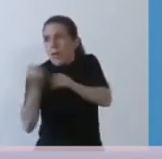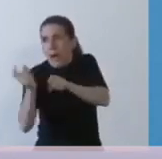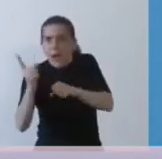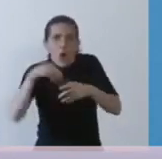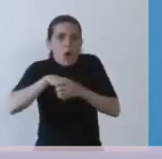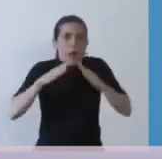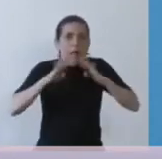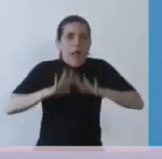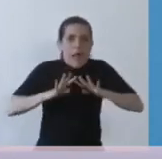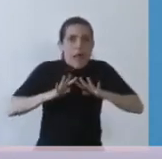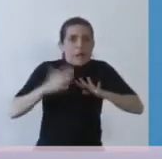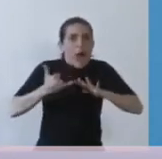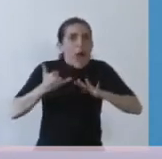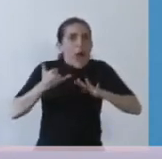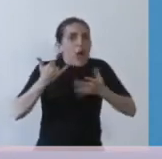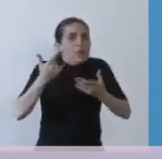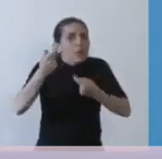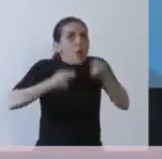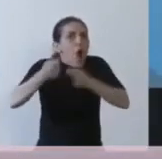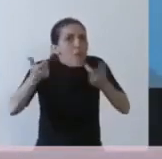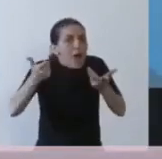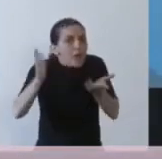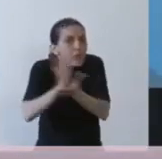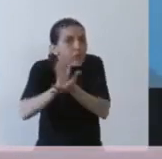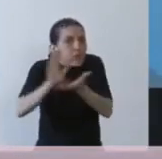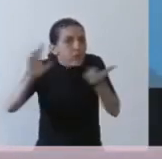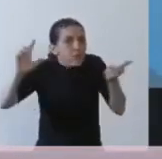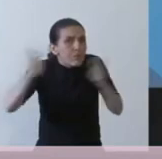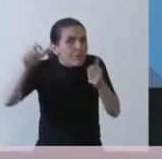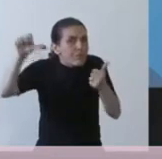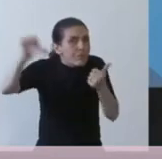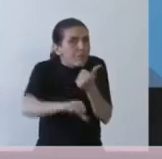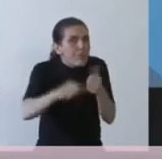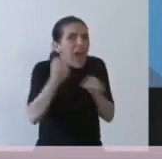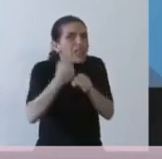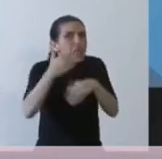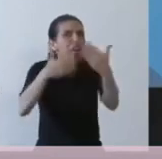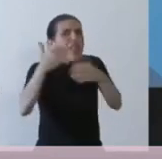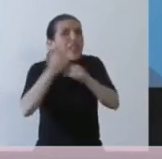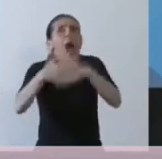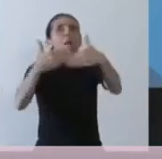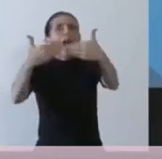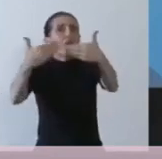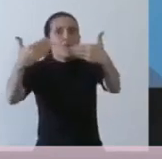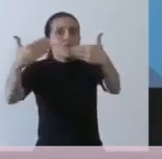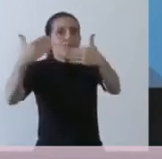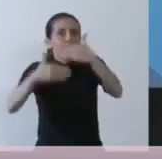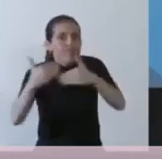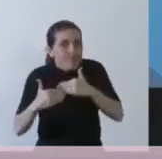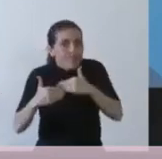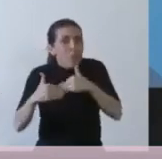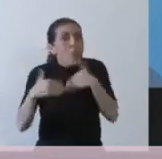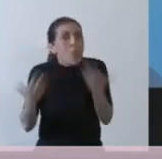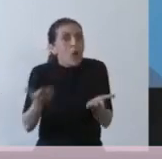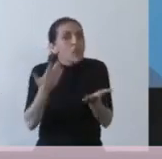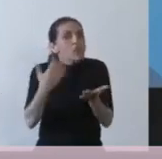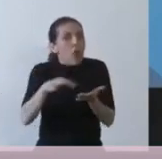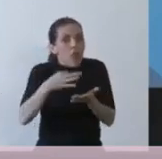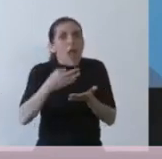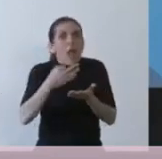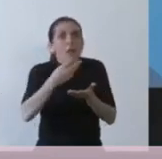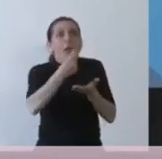naturalmente muchas actividades económicas sufren una caída importante en su nivel de actividad Entonces es clave poder dotar de liquidez